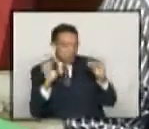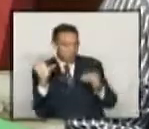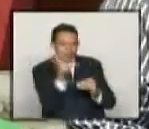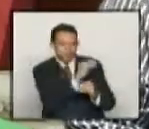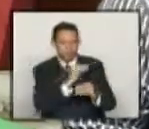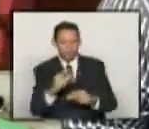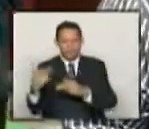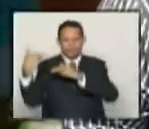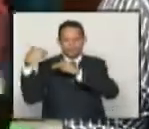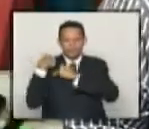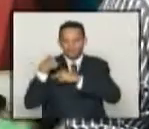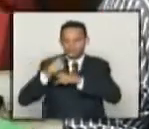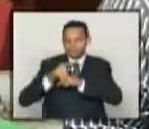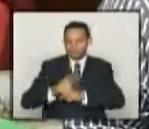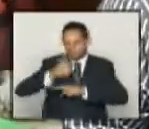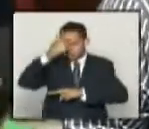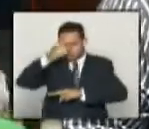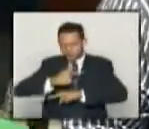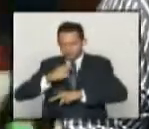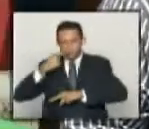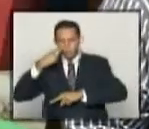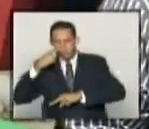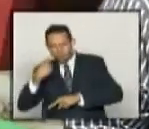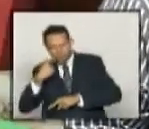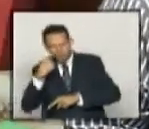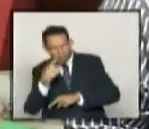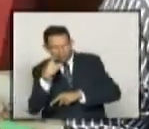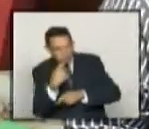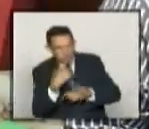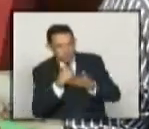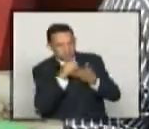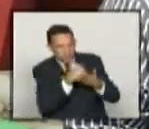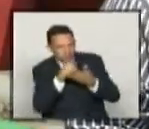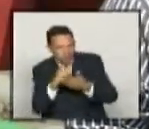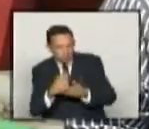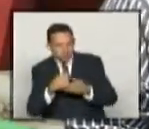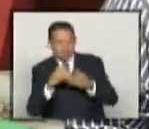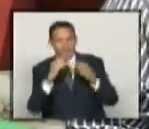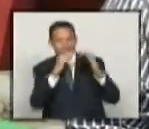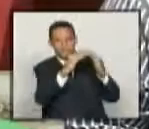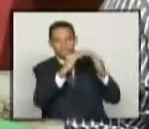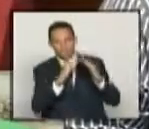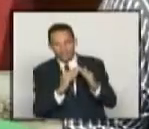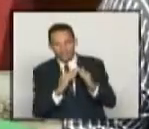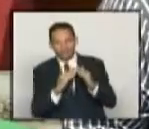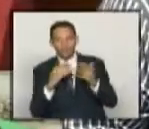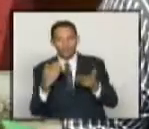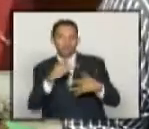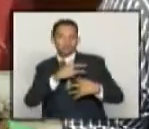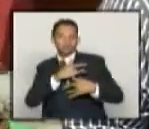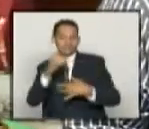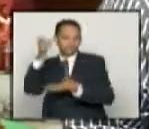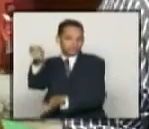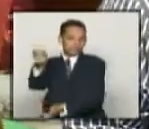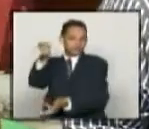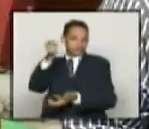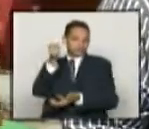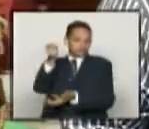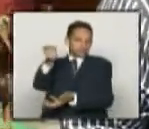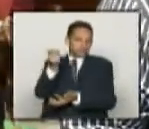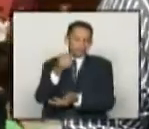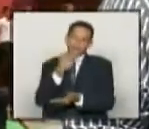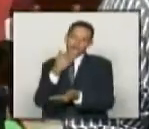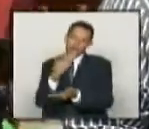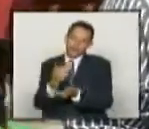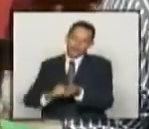ahí buscando de la mejor manera obtener recursos y aplicarlos por regalías, hemos conseguido unos recursos para ello,